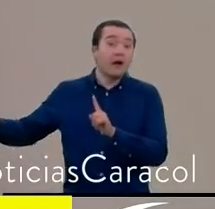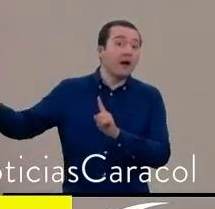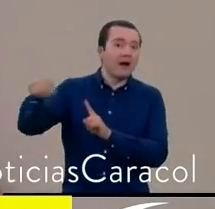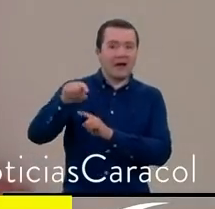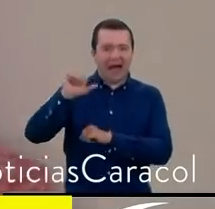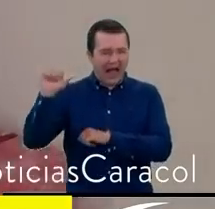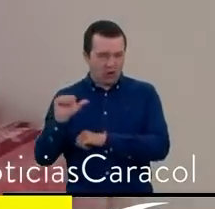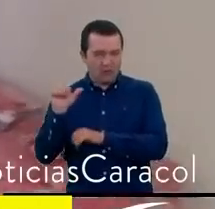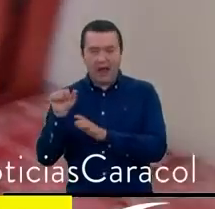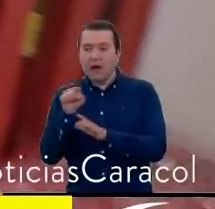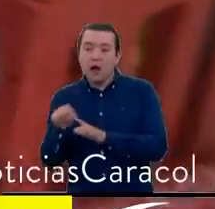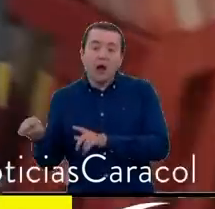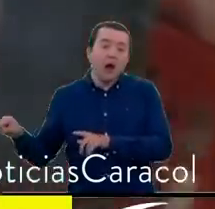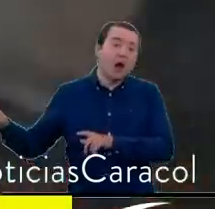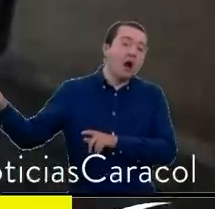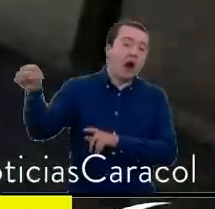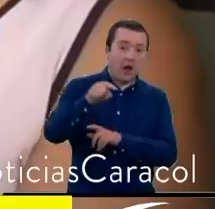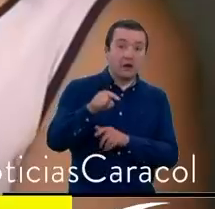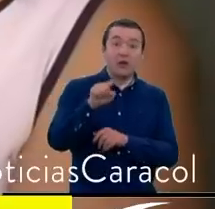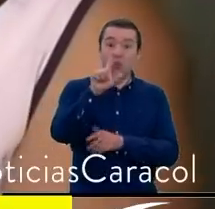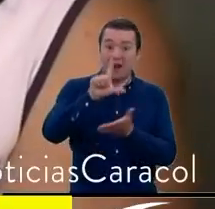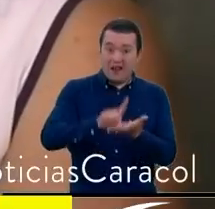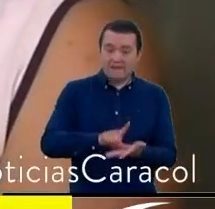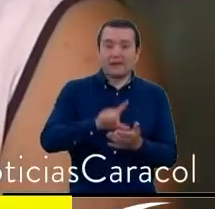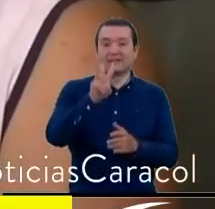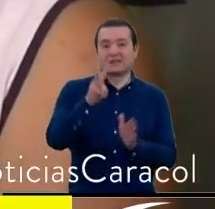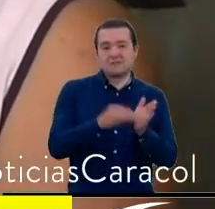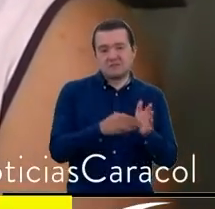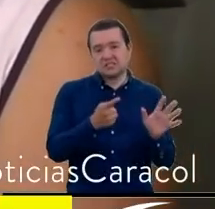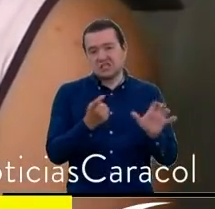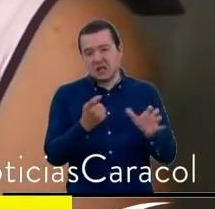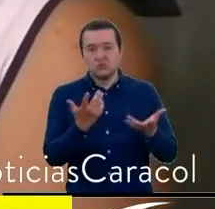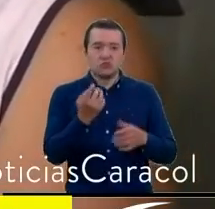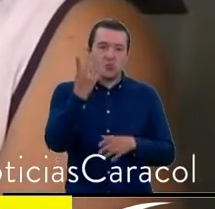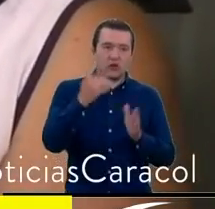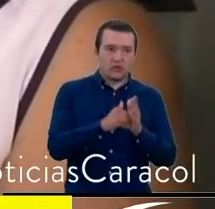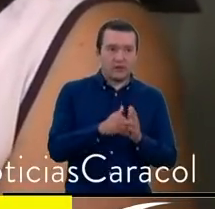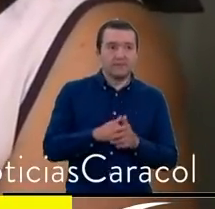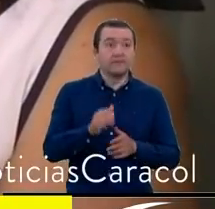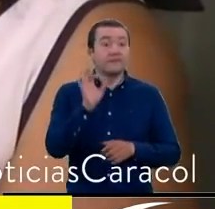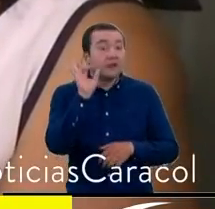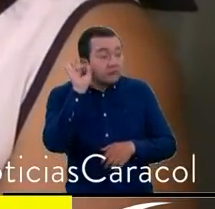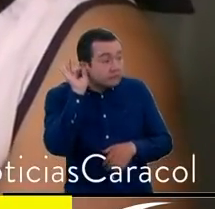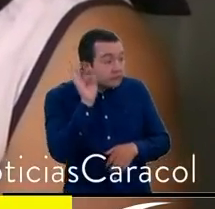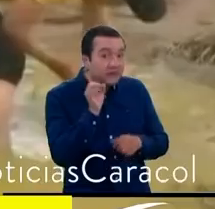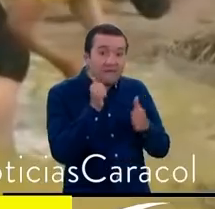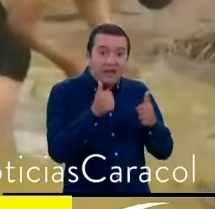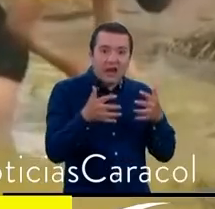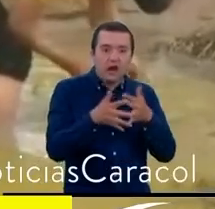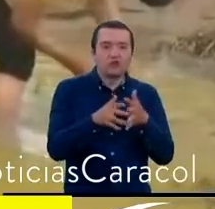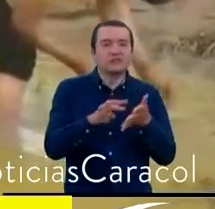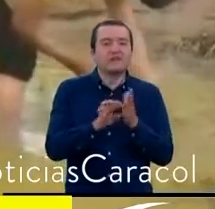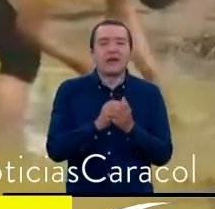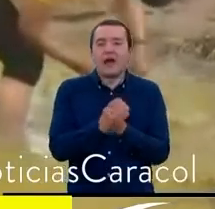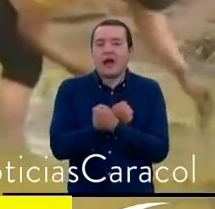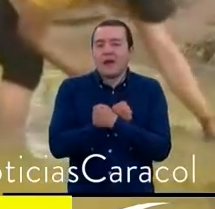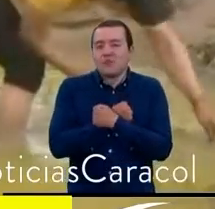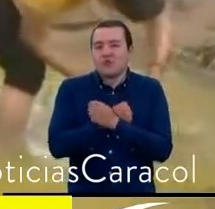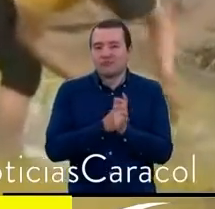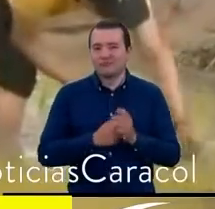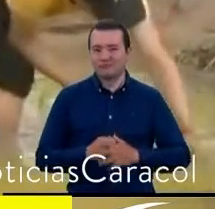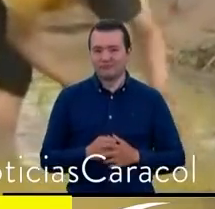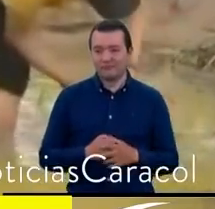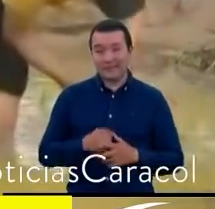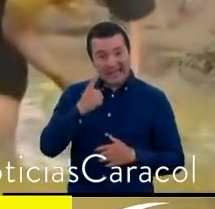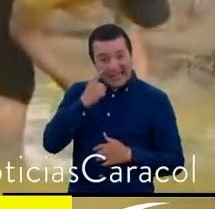en 3.600 y hasta 4 mil pesos. El secreto de preparar un buen arroz es prepararlo con mucho amor. Sin embargo, todo este